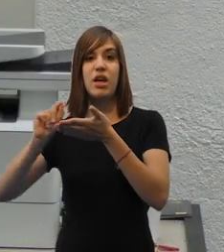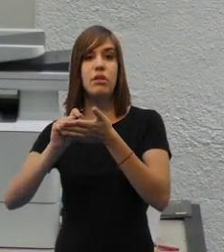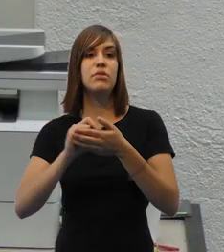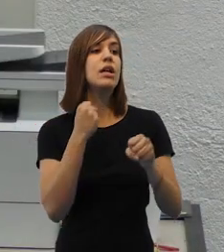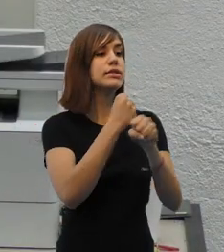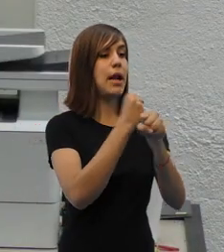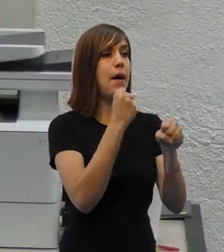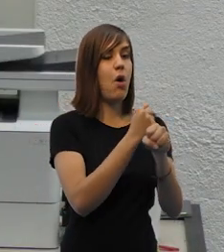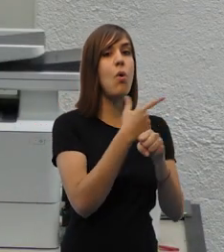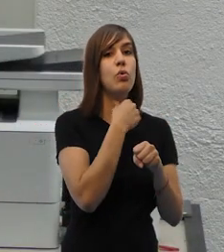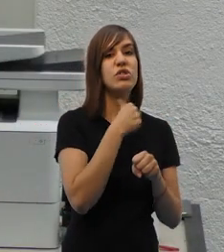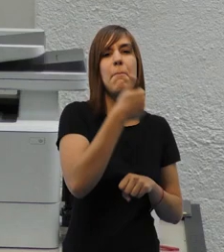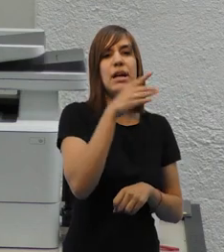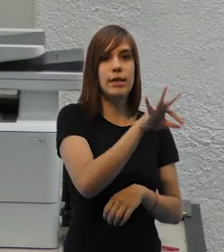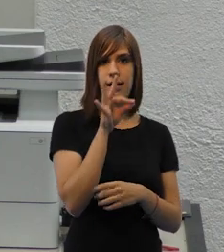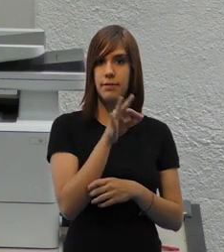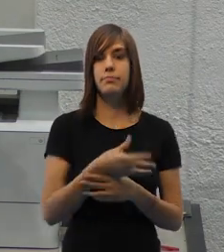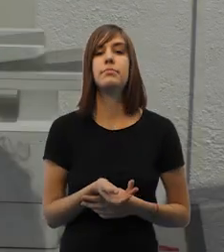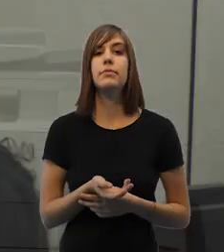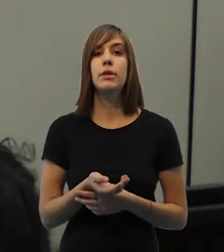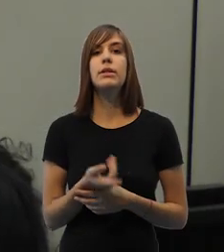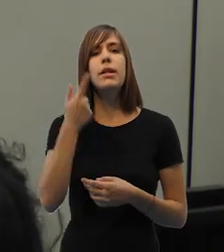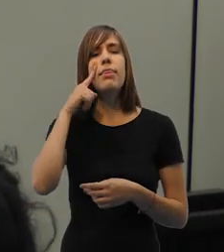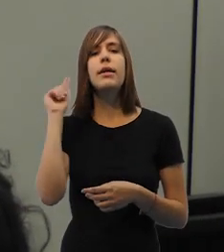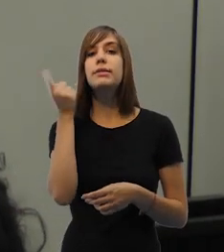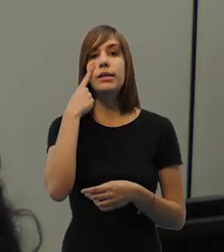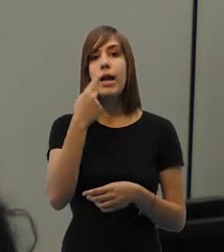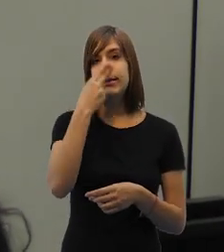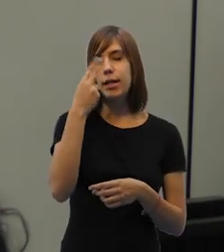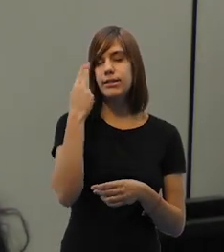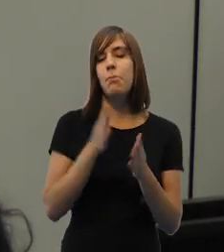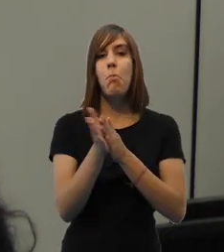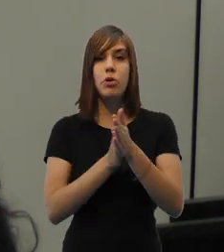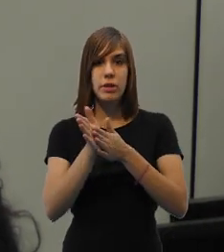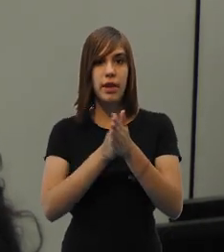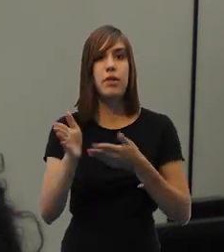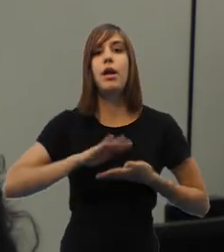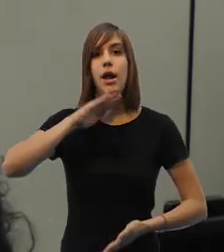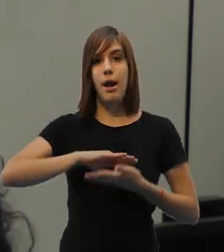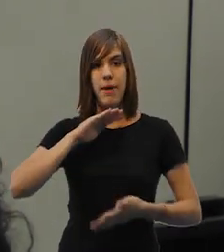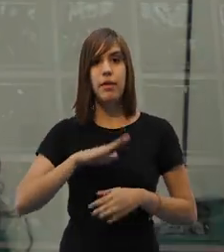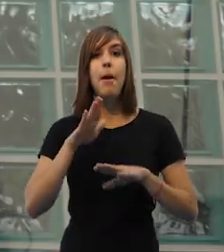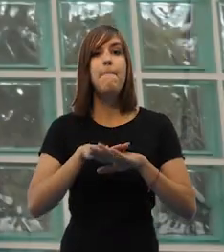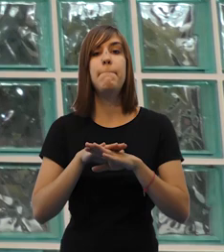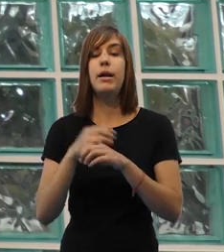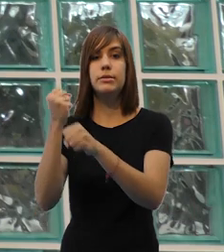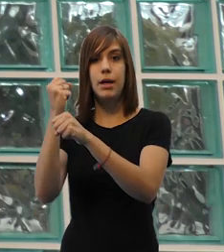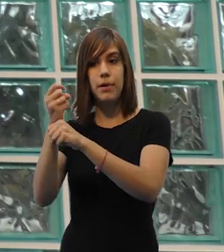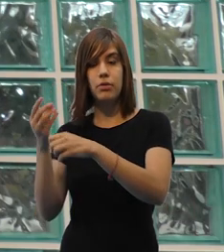decidan cuál es el que más les gusta. Detectaremos intereses, motivaciones y capacidades de cara a una futura inserción